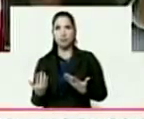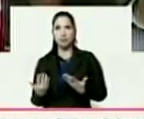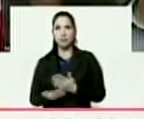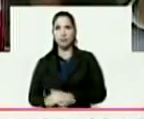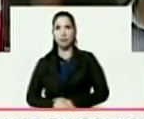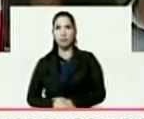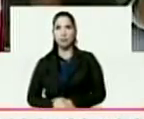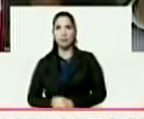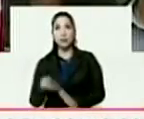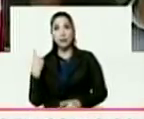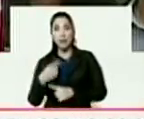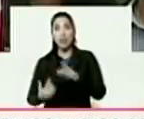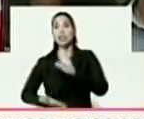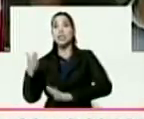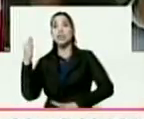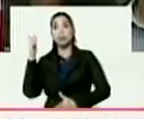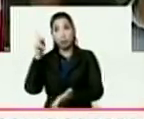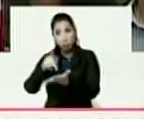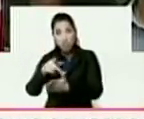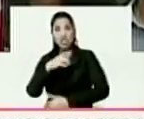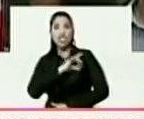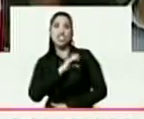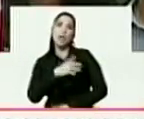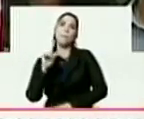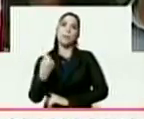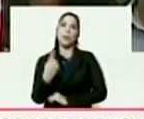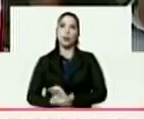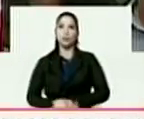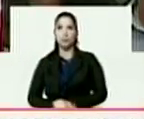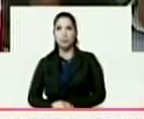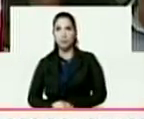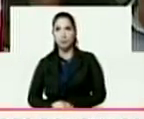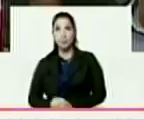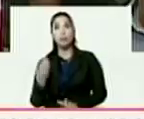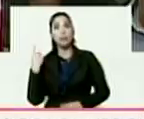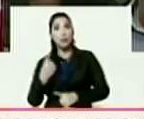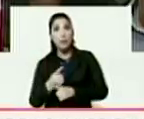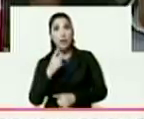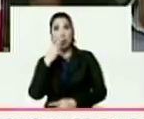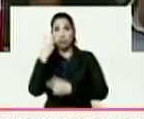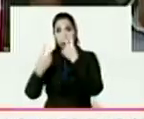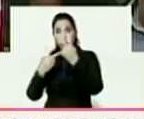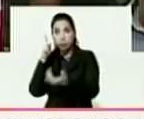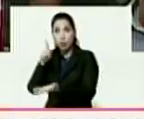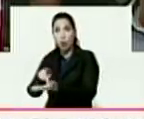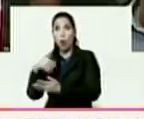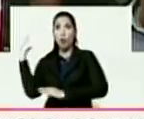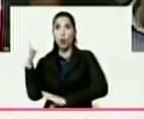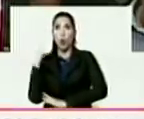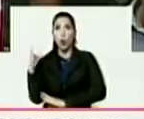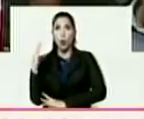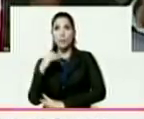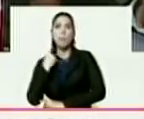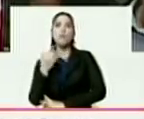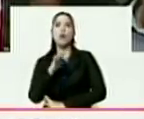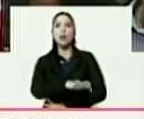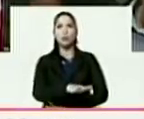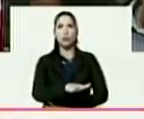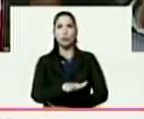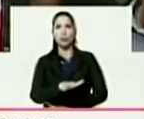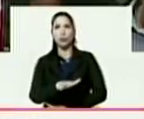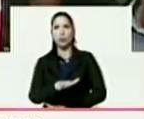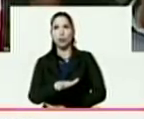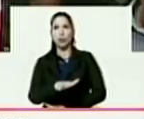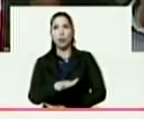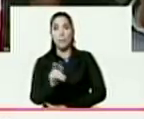deberían ir a chileprimero deberían ir a colombia colombiana asesinado en el